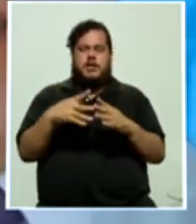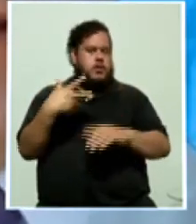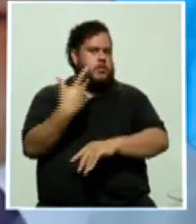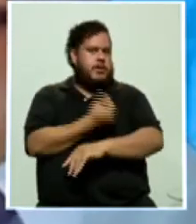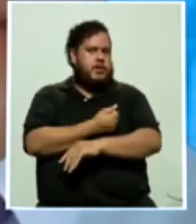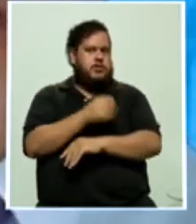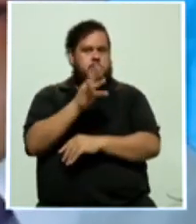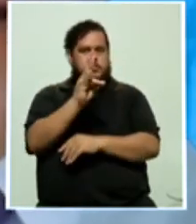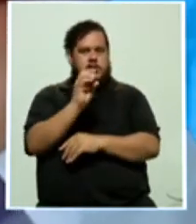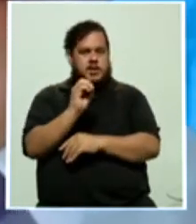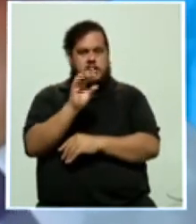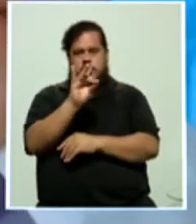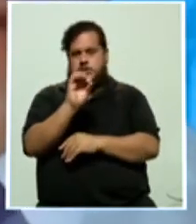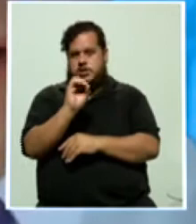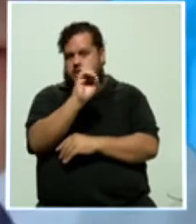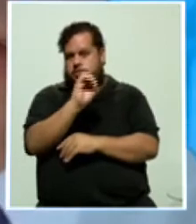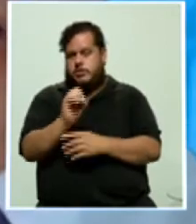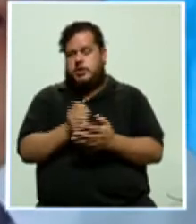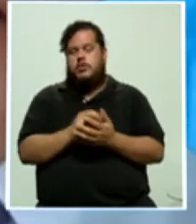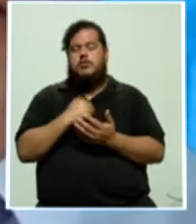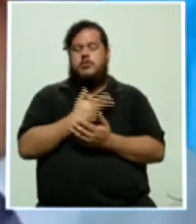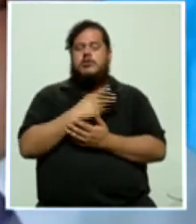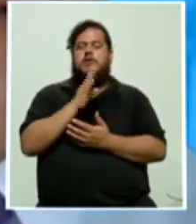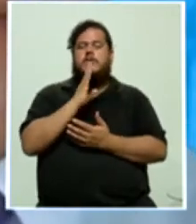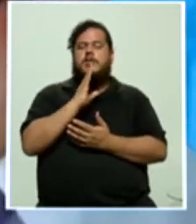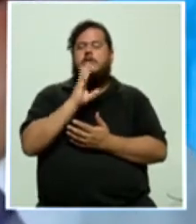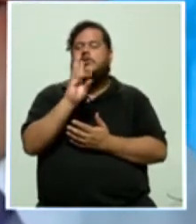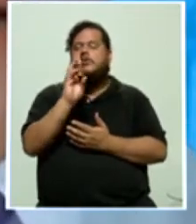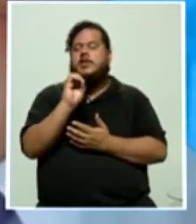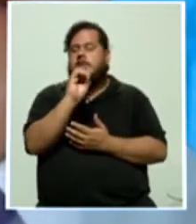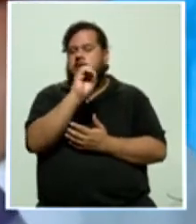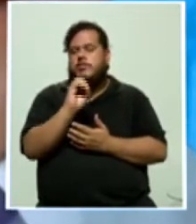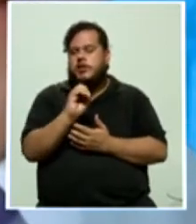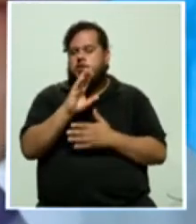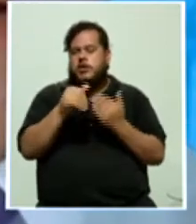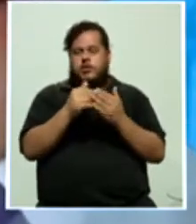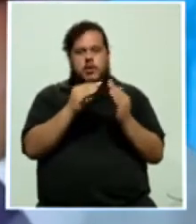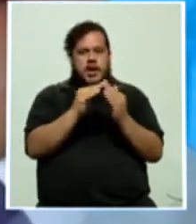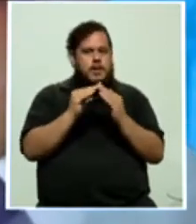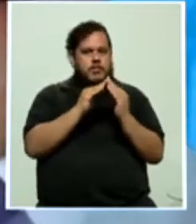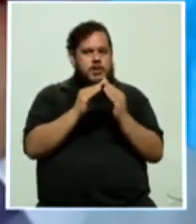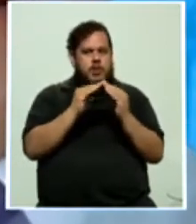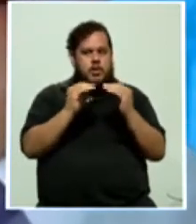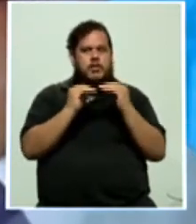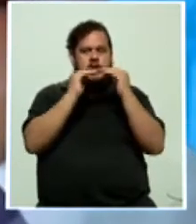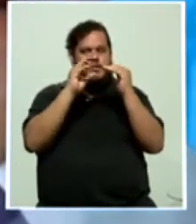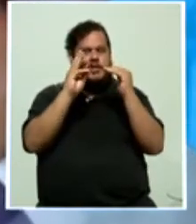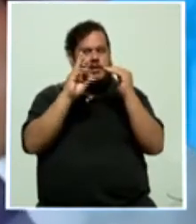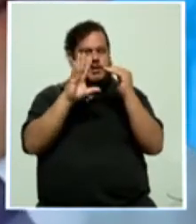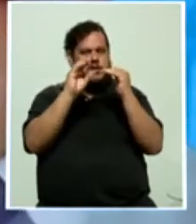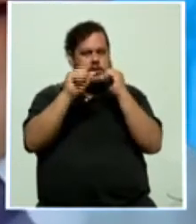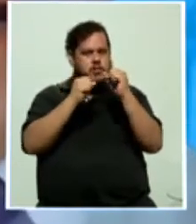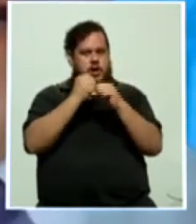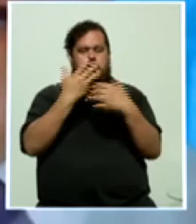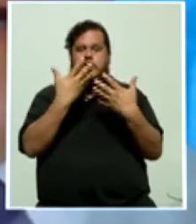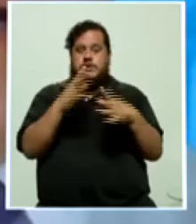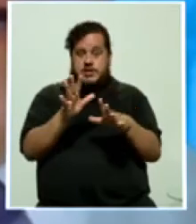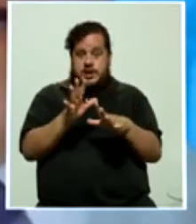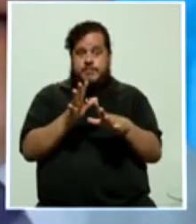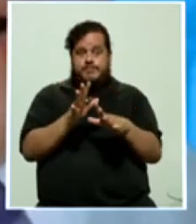un 70-80%, ¿no? Estamos hablando de un 70% de la población por encima de los 65 años ya